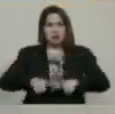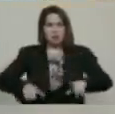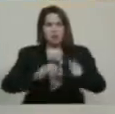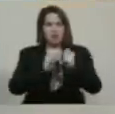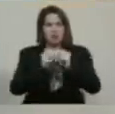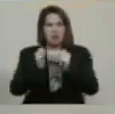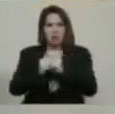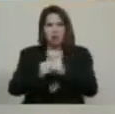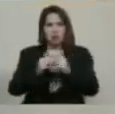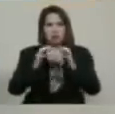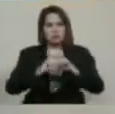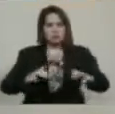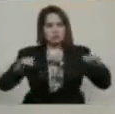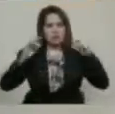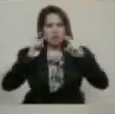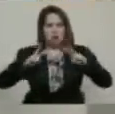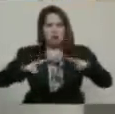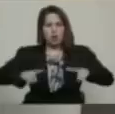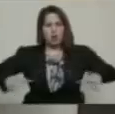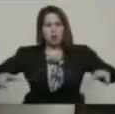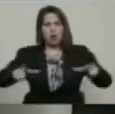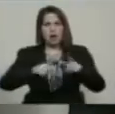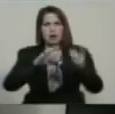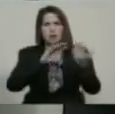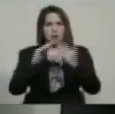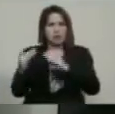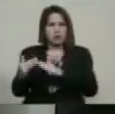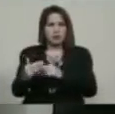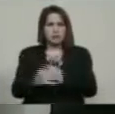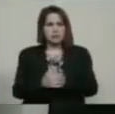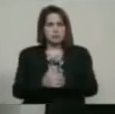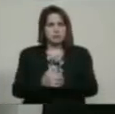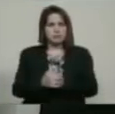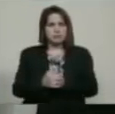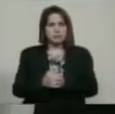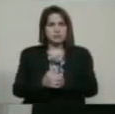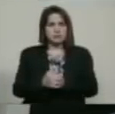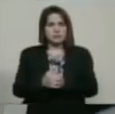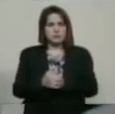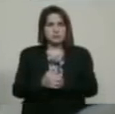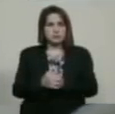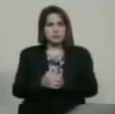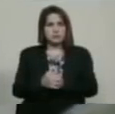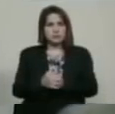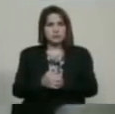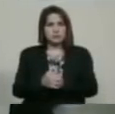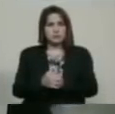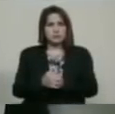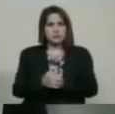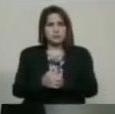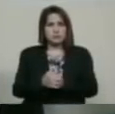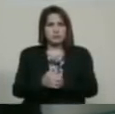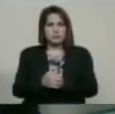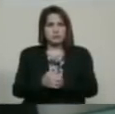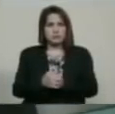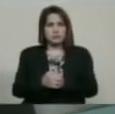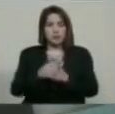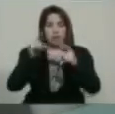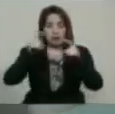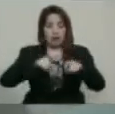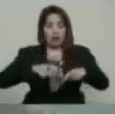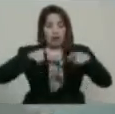los espacios de la comunidad, agricultura urbana y periurbana, que la llaman así, y la agricultura